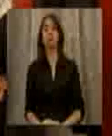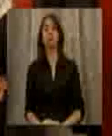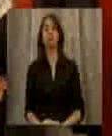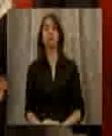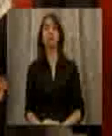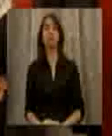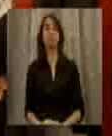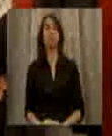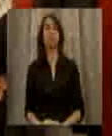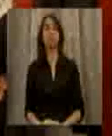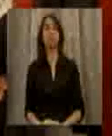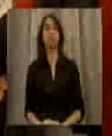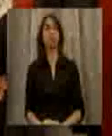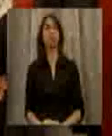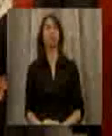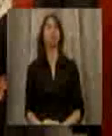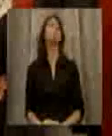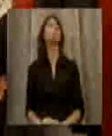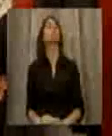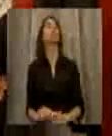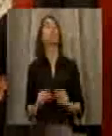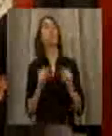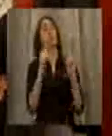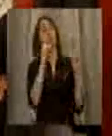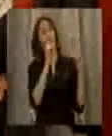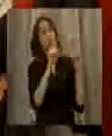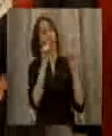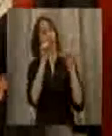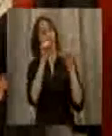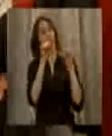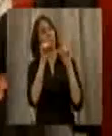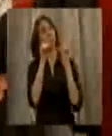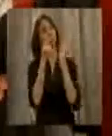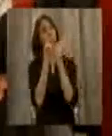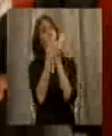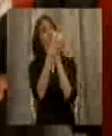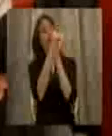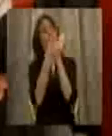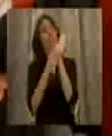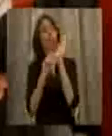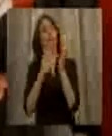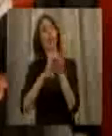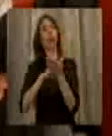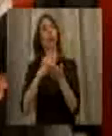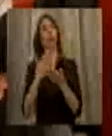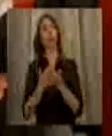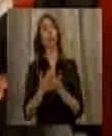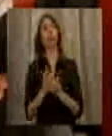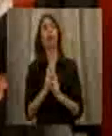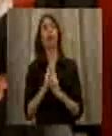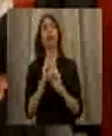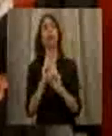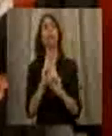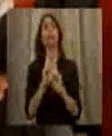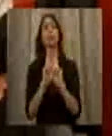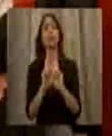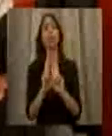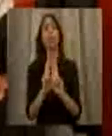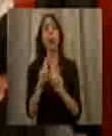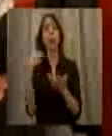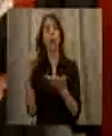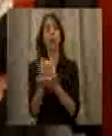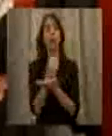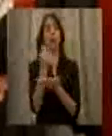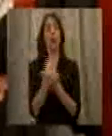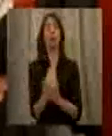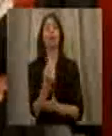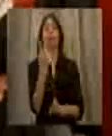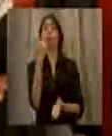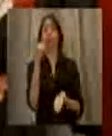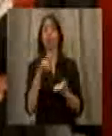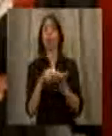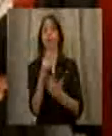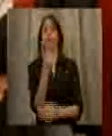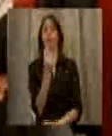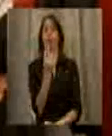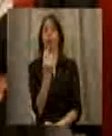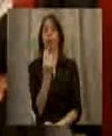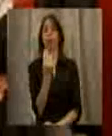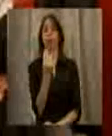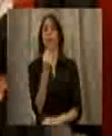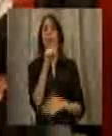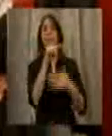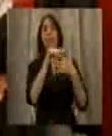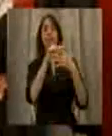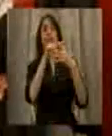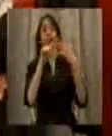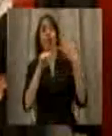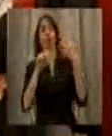Eso, por lo tanto, es una evaluación de los resultados, y en todas estas materias vemos un año 2012 en donde